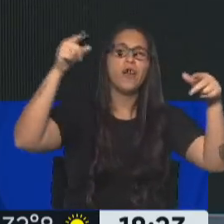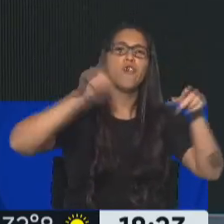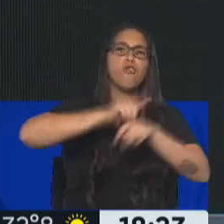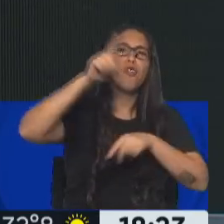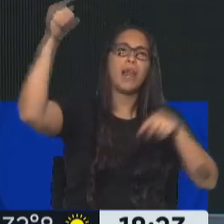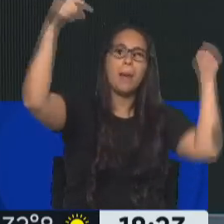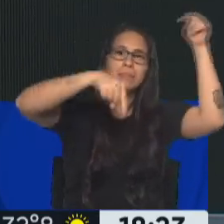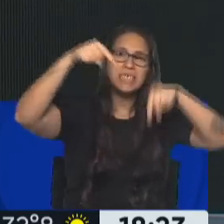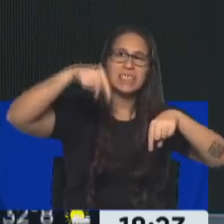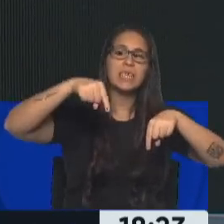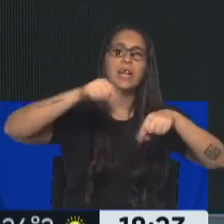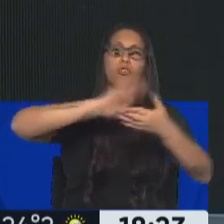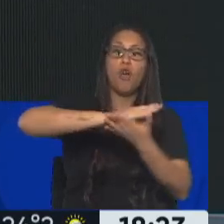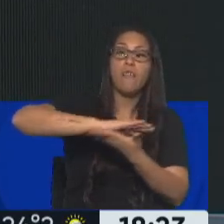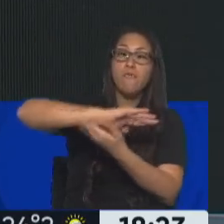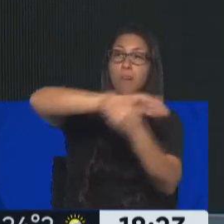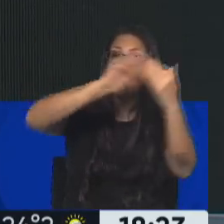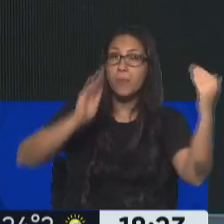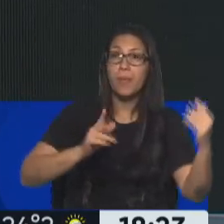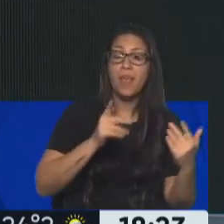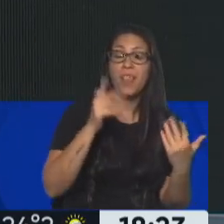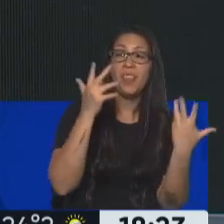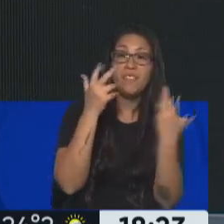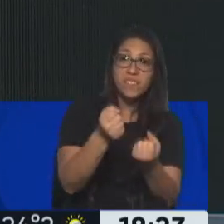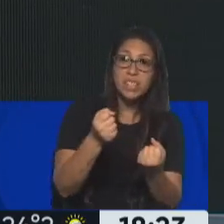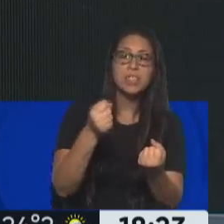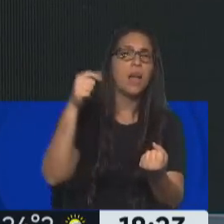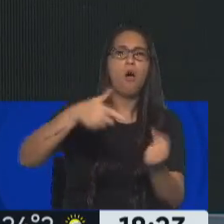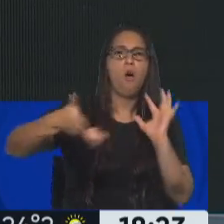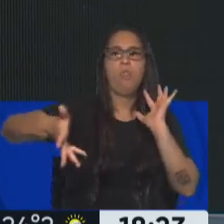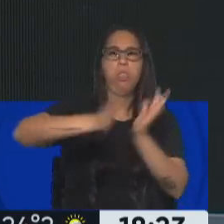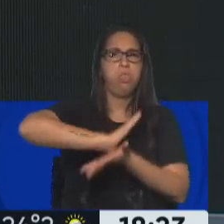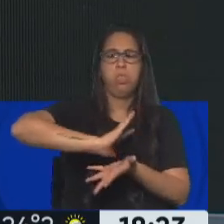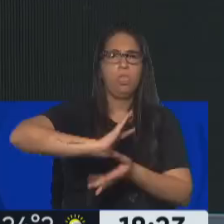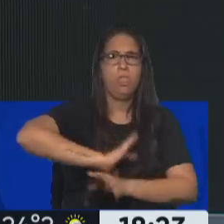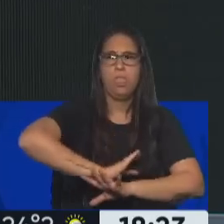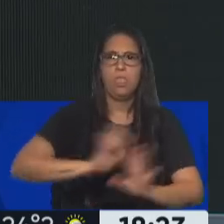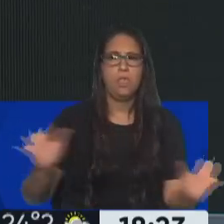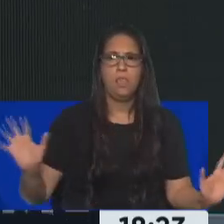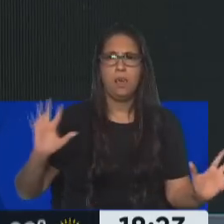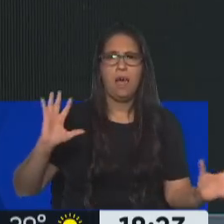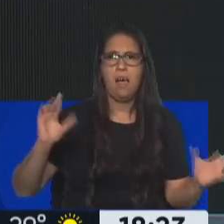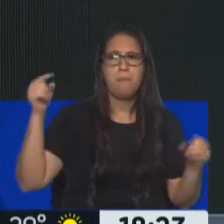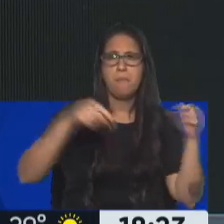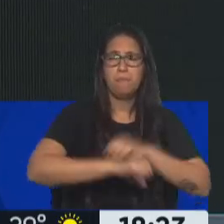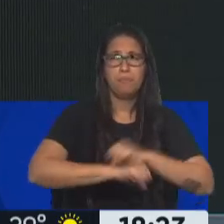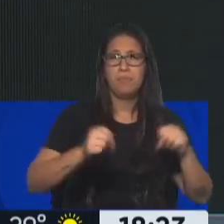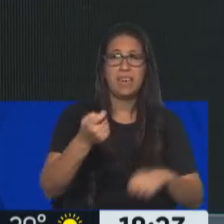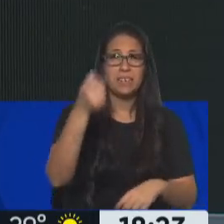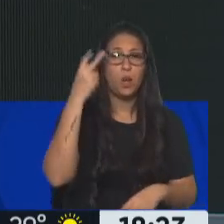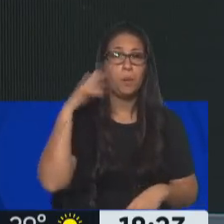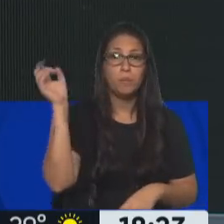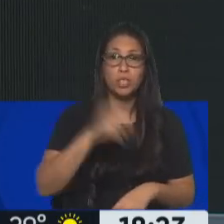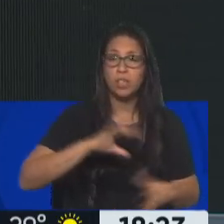que estaba en manos de Bashar al-Assad, hoy por hoy está todo destruido, hasta casi un